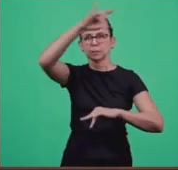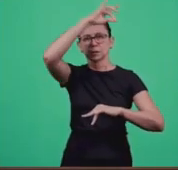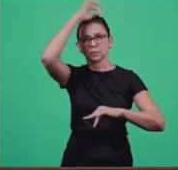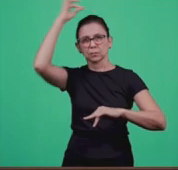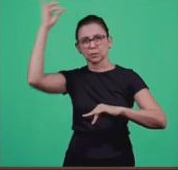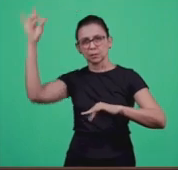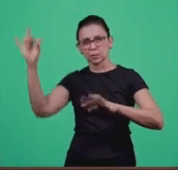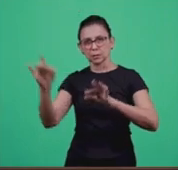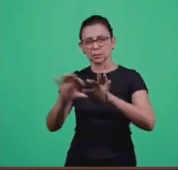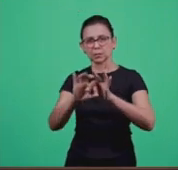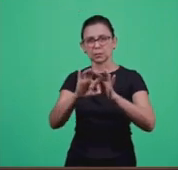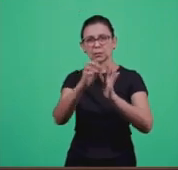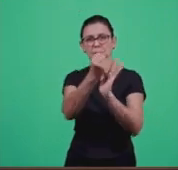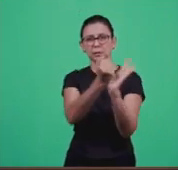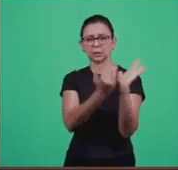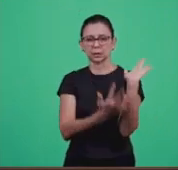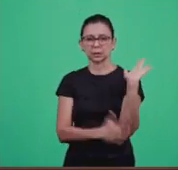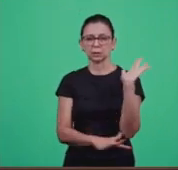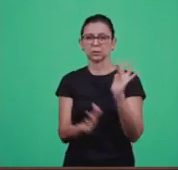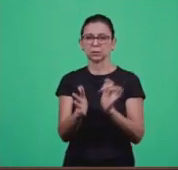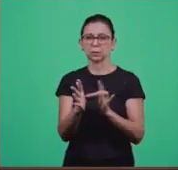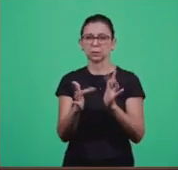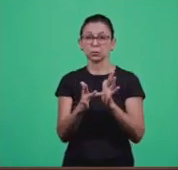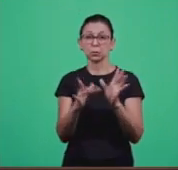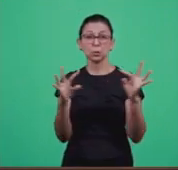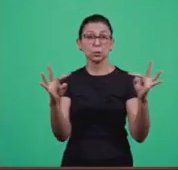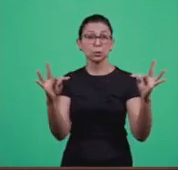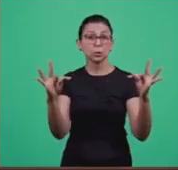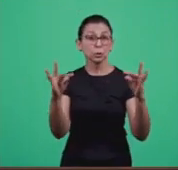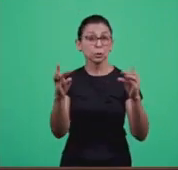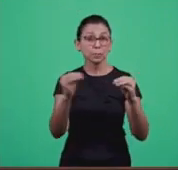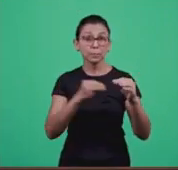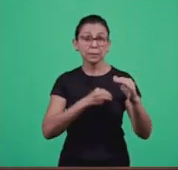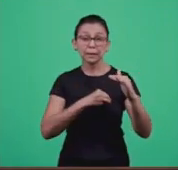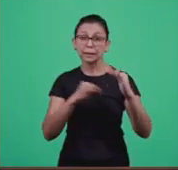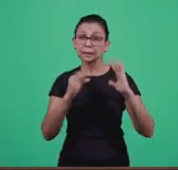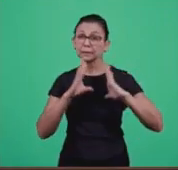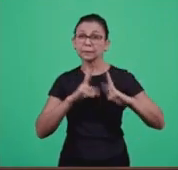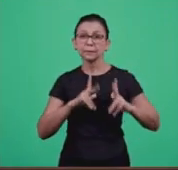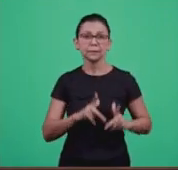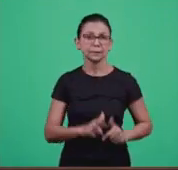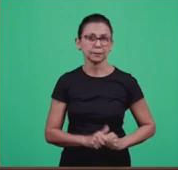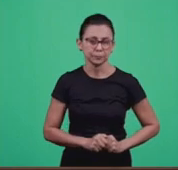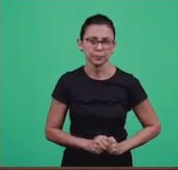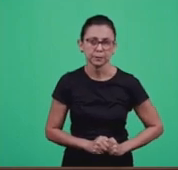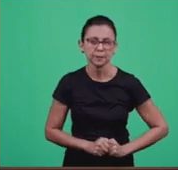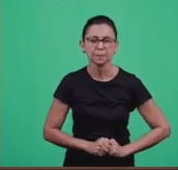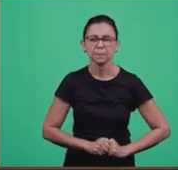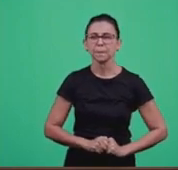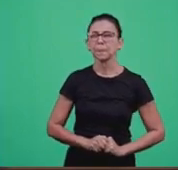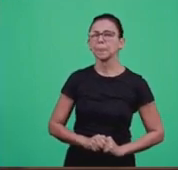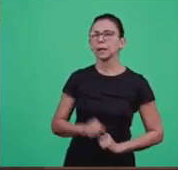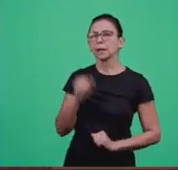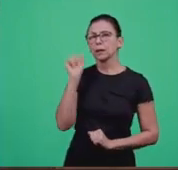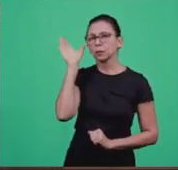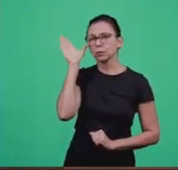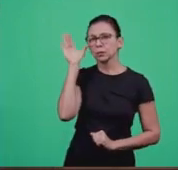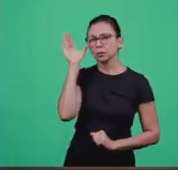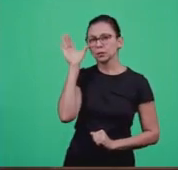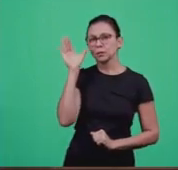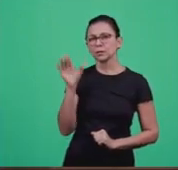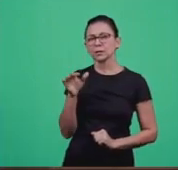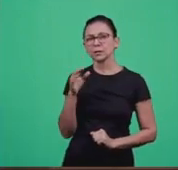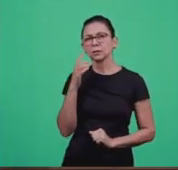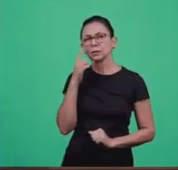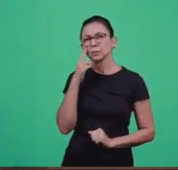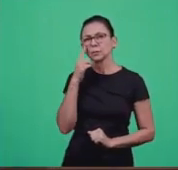espíritu. Y la sangre de Jesús nos purifica de todo pecado. Y es interesante lo que vemos. Cuando